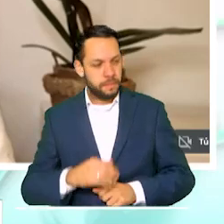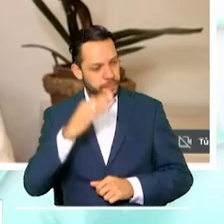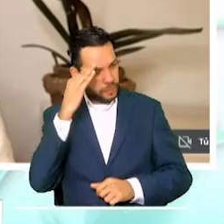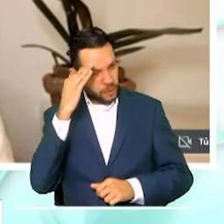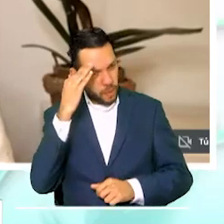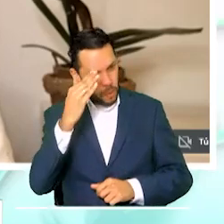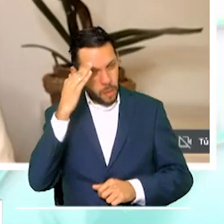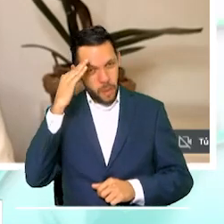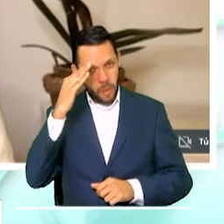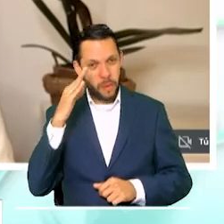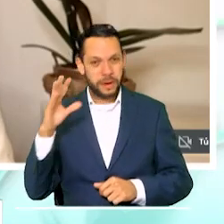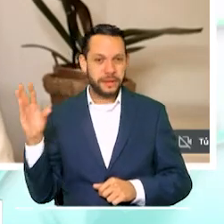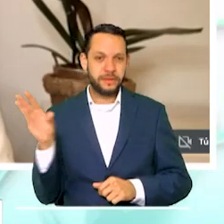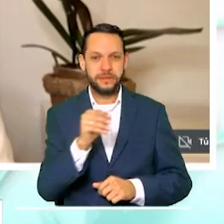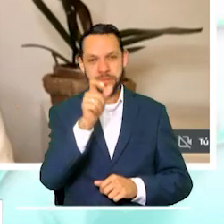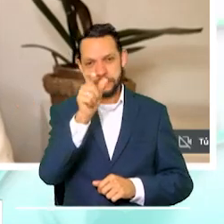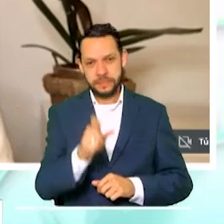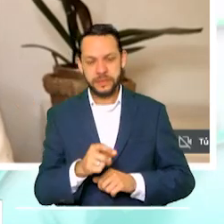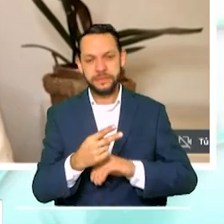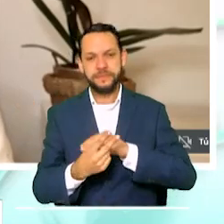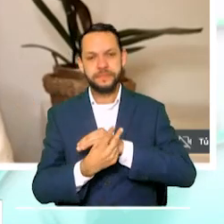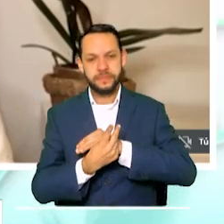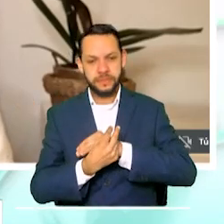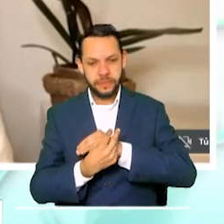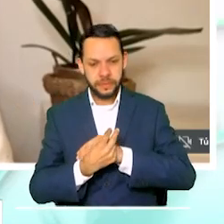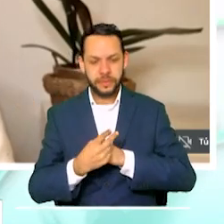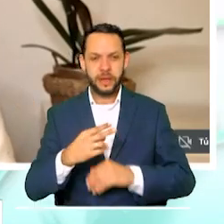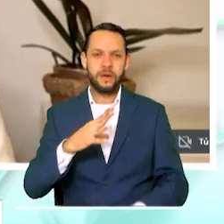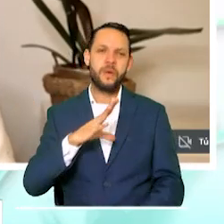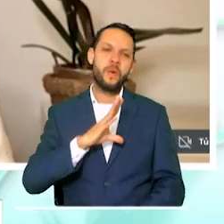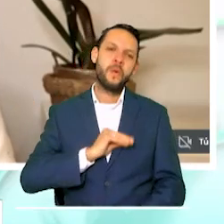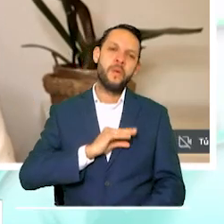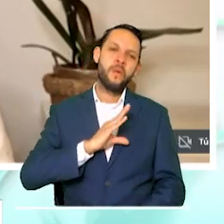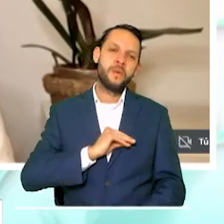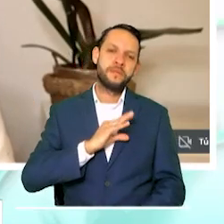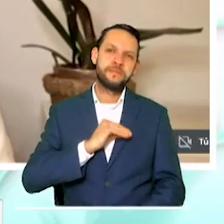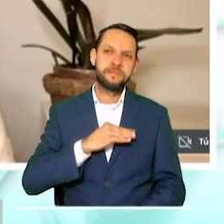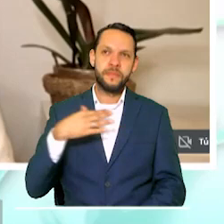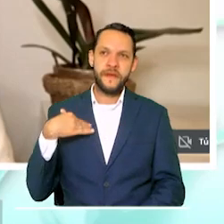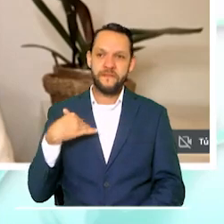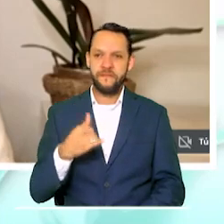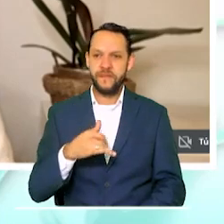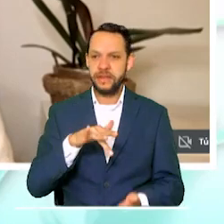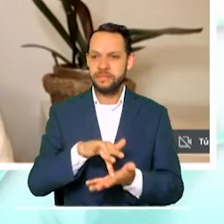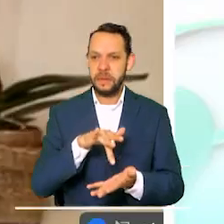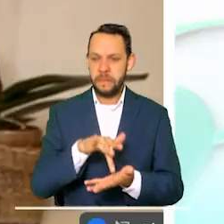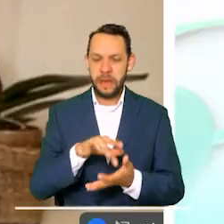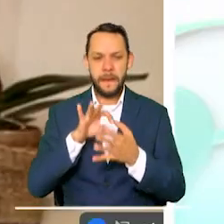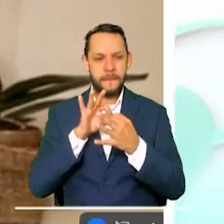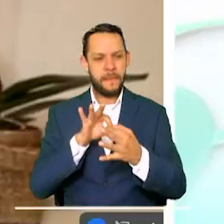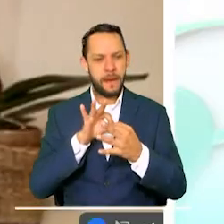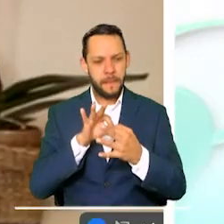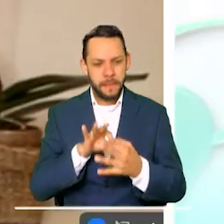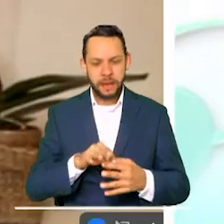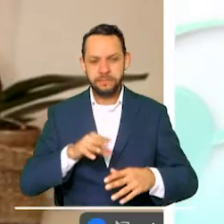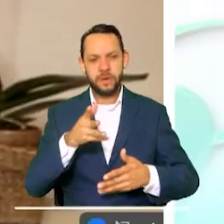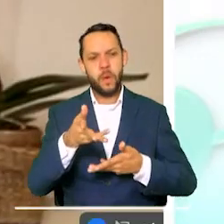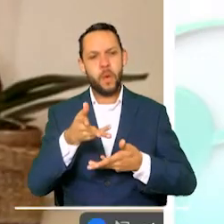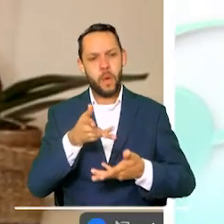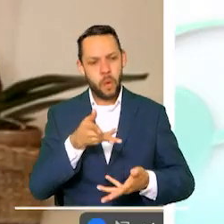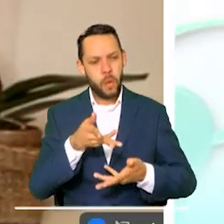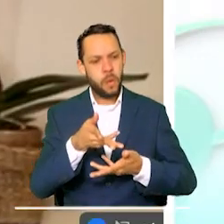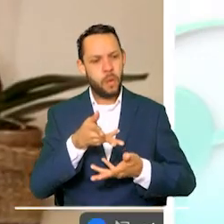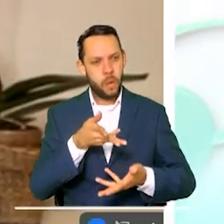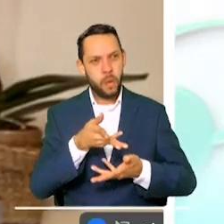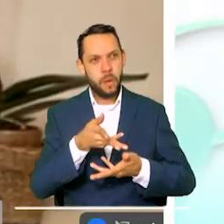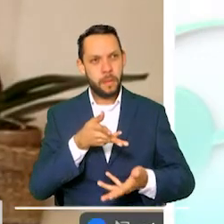un saludo muy especial. Qué alegría estar contigo, con todos ustedes, con los televidentes que seguro